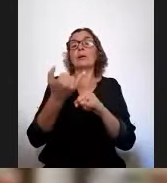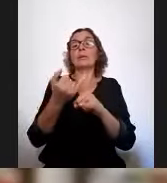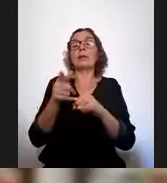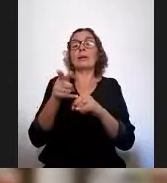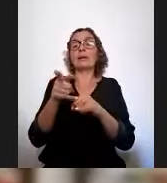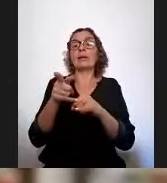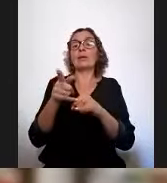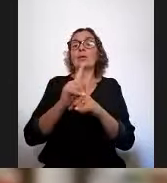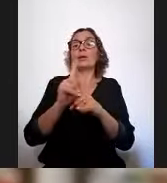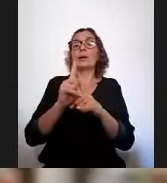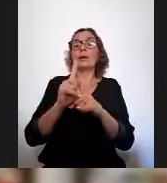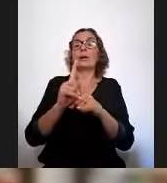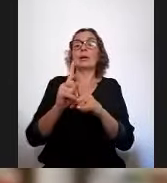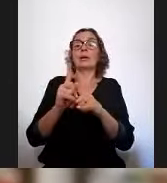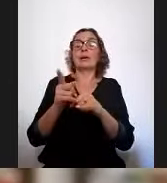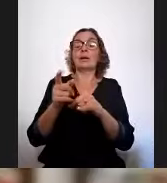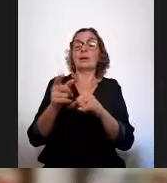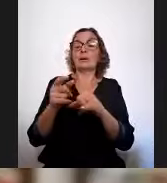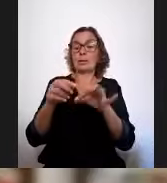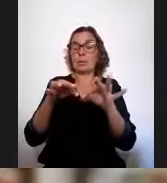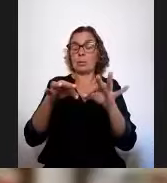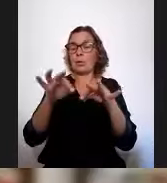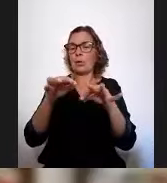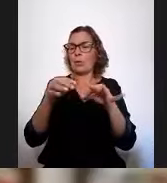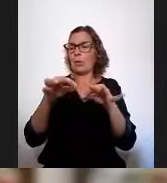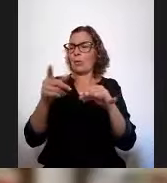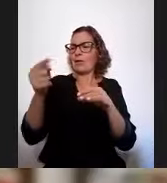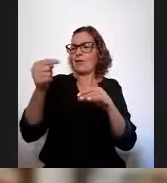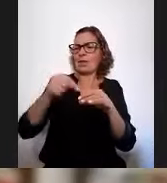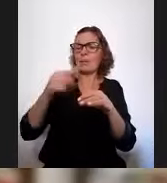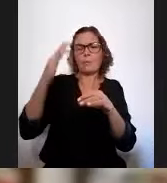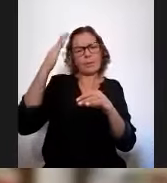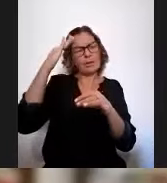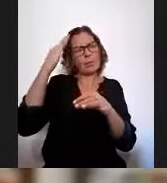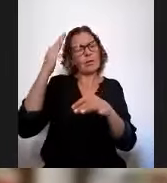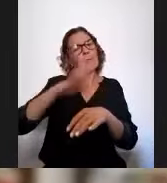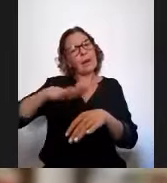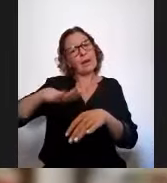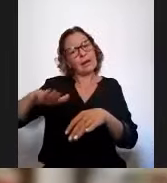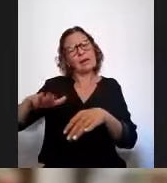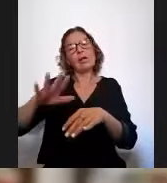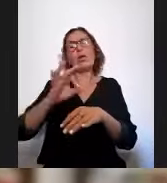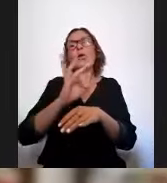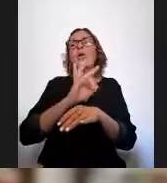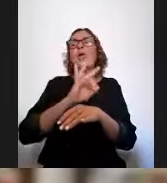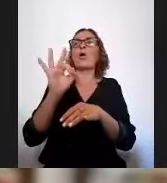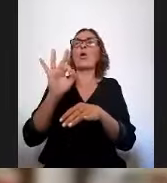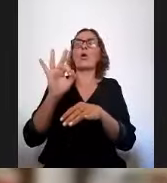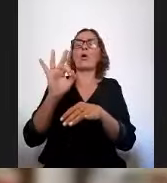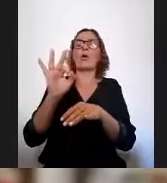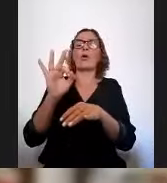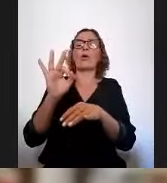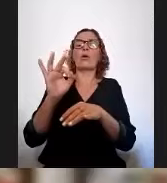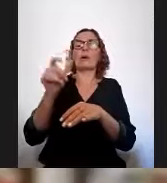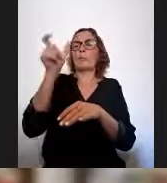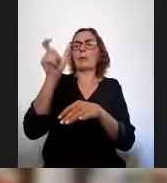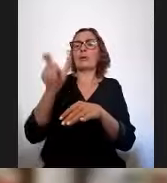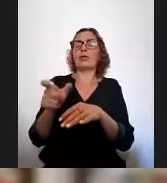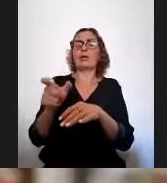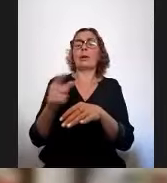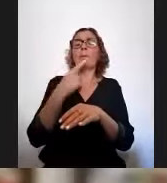está relacionado con el producto. A veces creemos que es para niños y el usuario puede ser